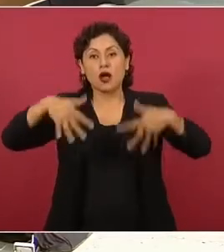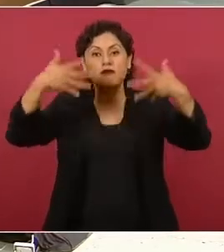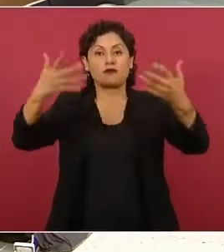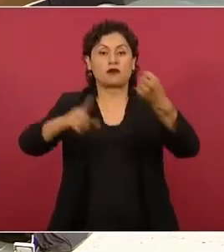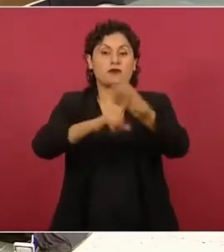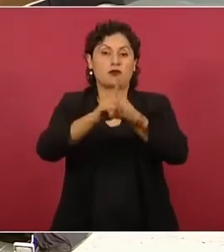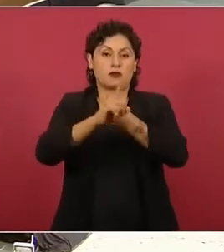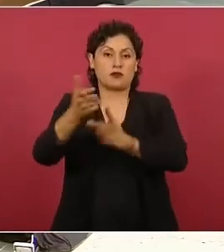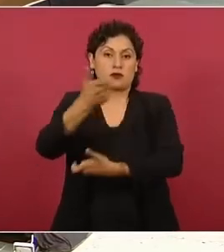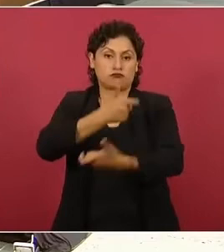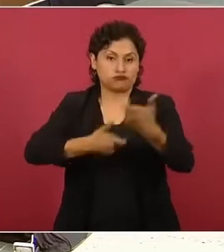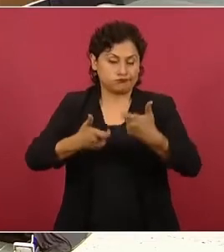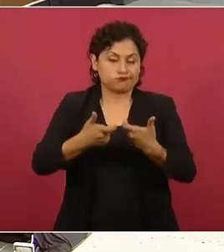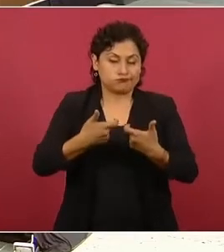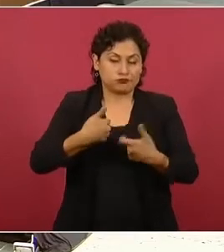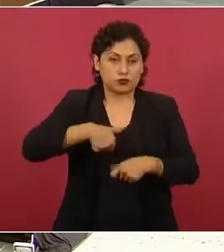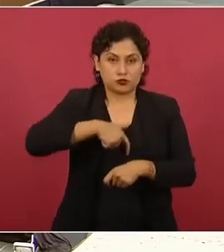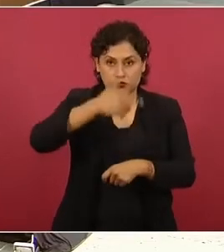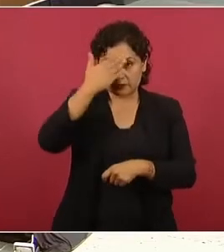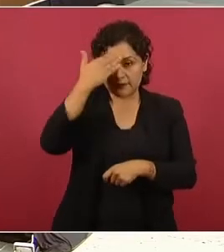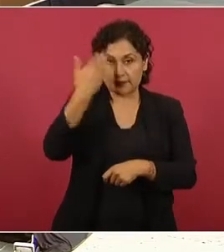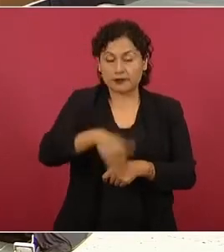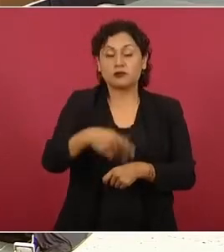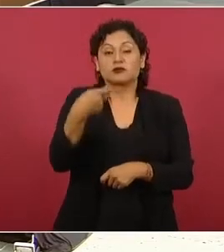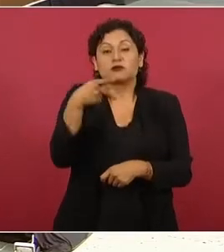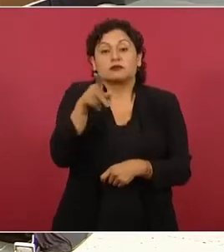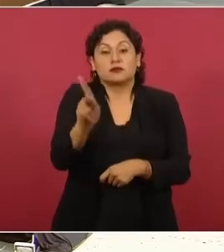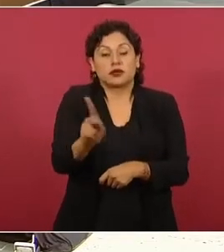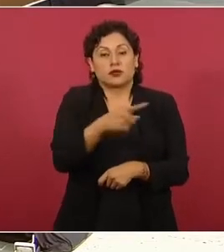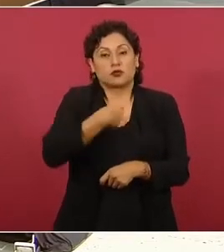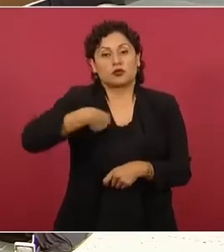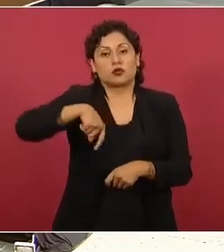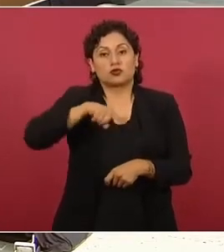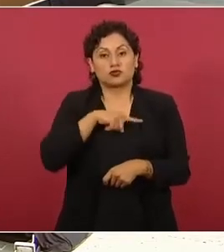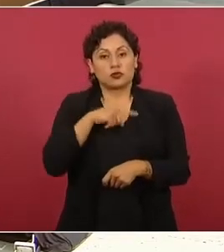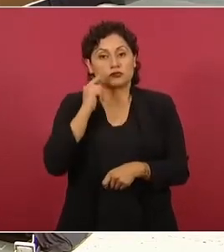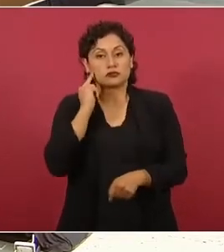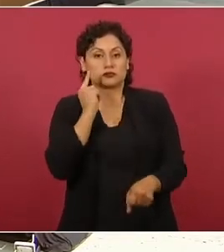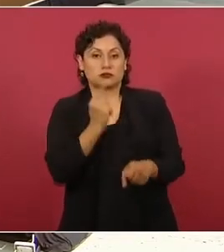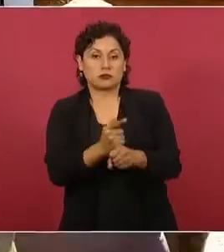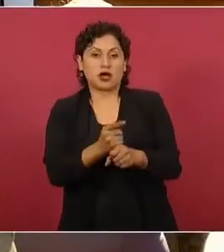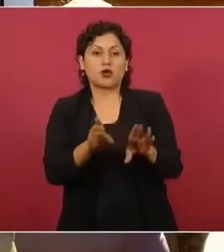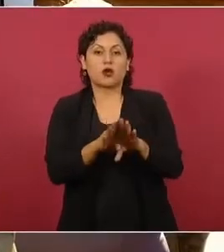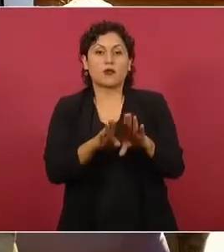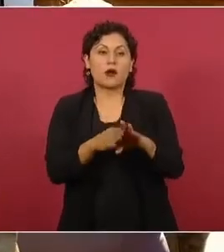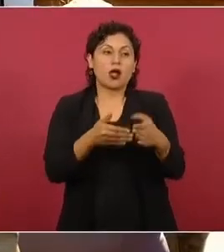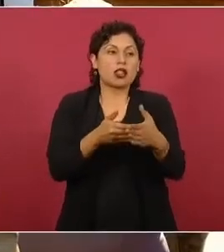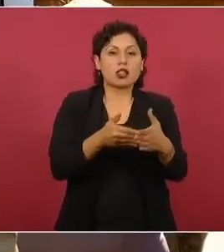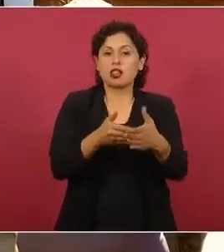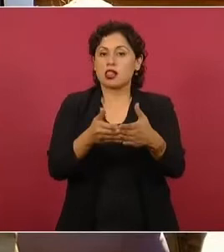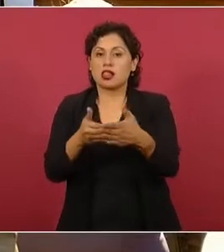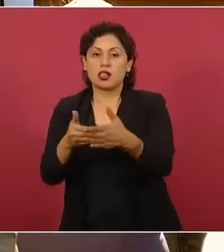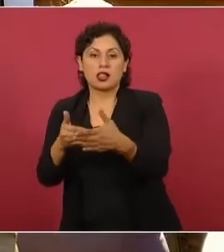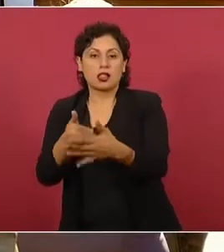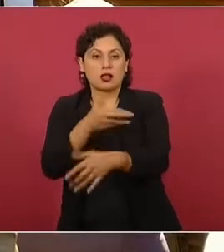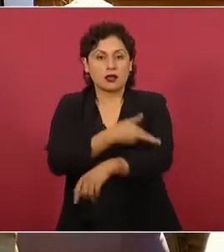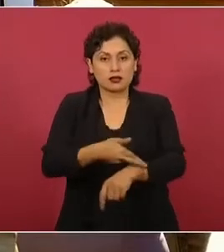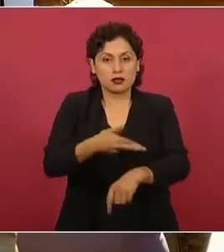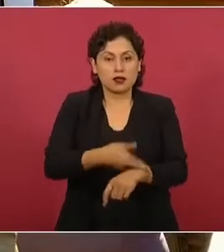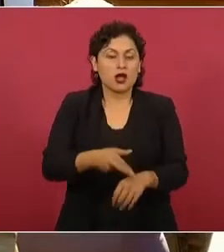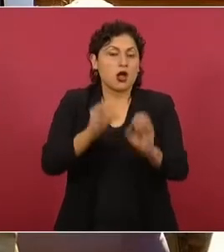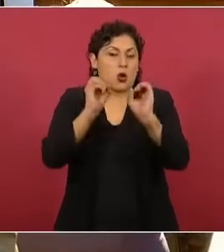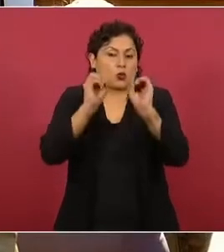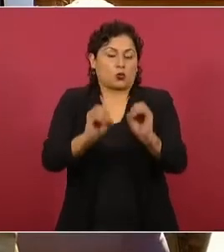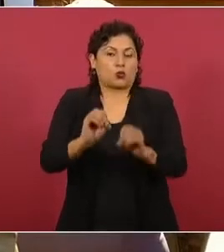lo que no debemos permitir es que sean causas estrictamente burocráticas o apreciaciones subjetivas sobre